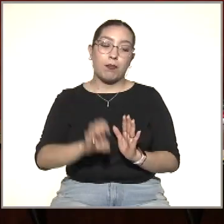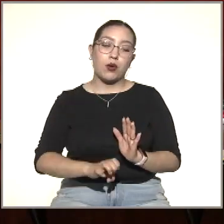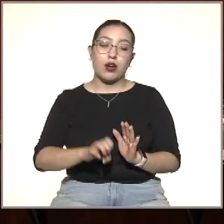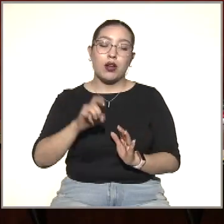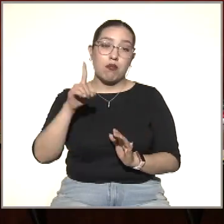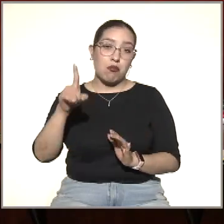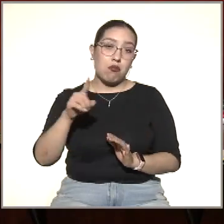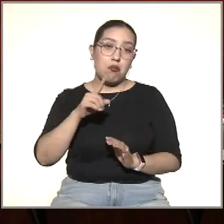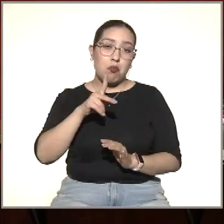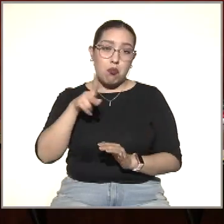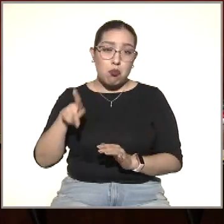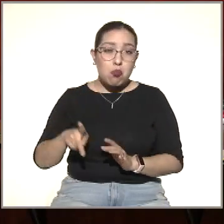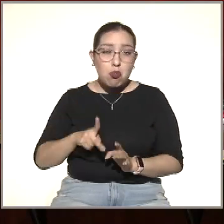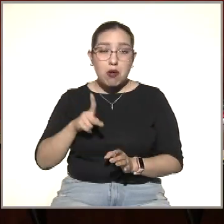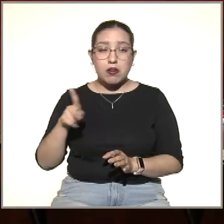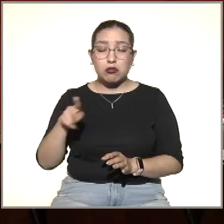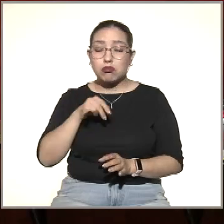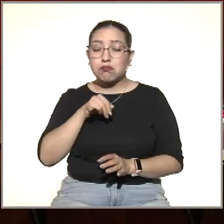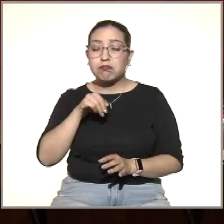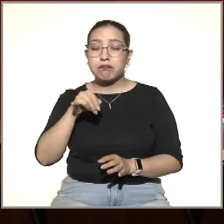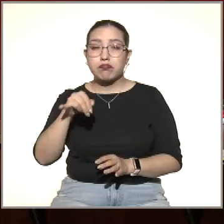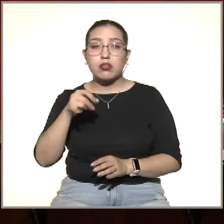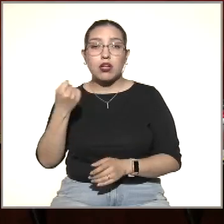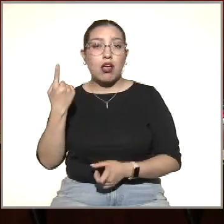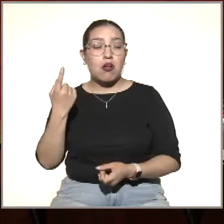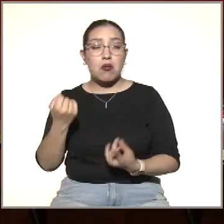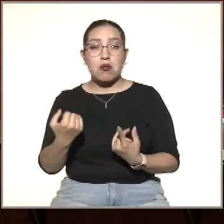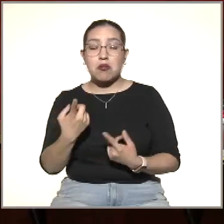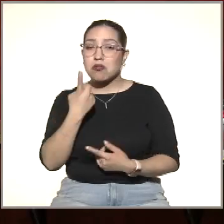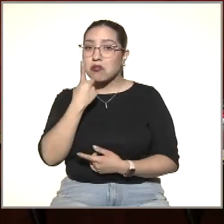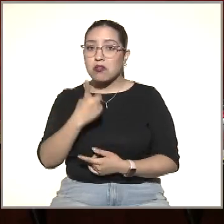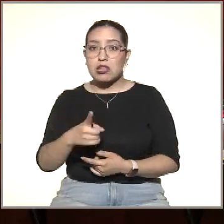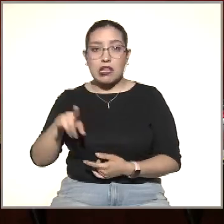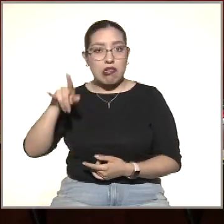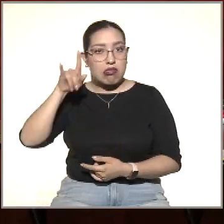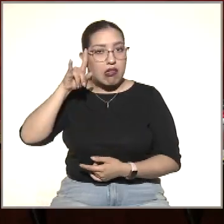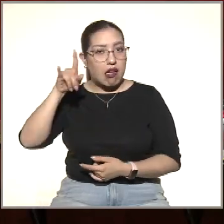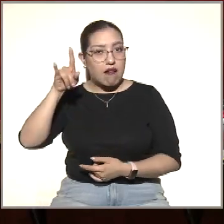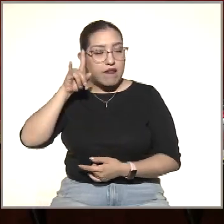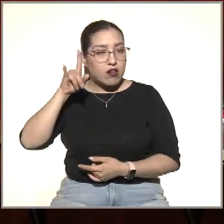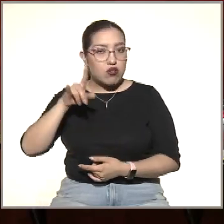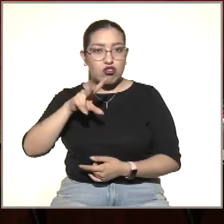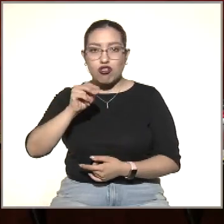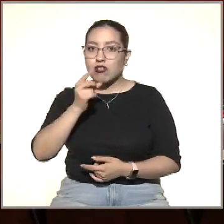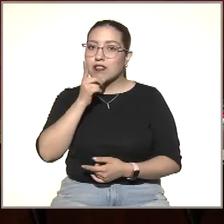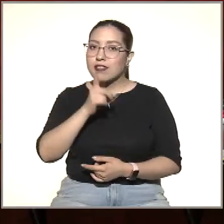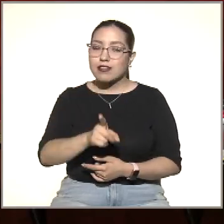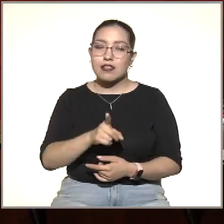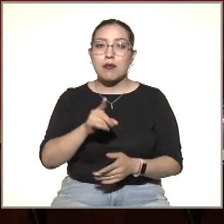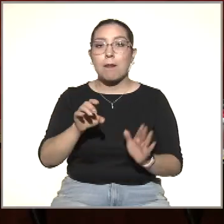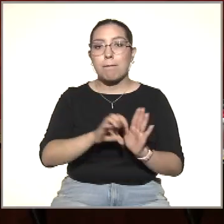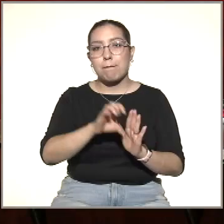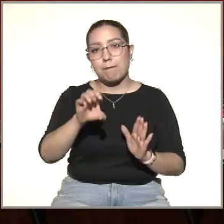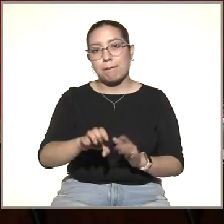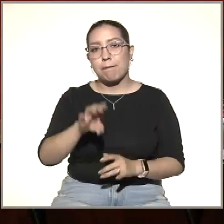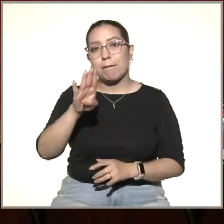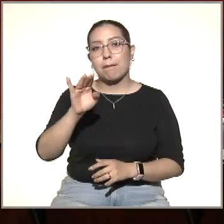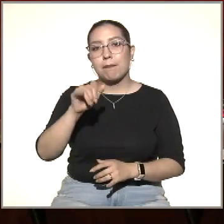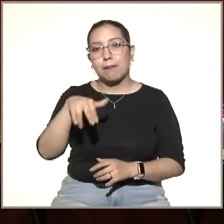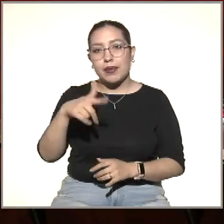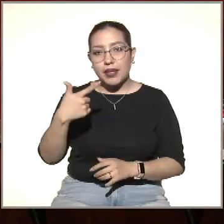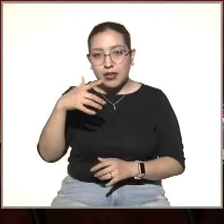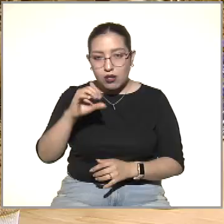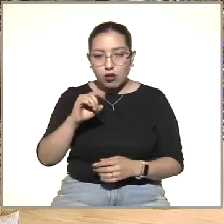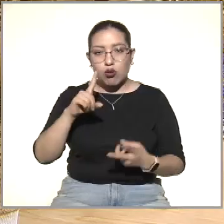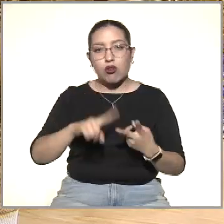Entre nosotros, vean la cantidad de eufemismos que utilizamos para hablar del diablo. Pingo, patas de cabra,